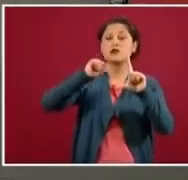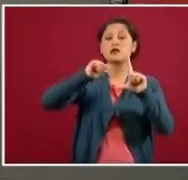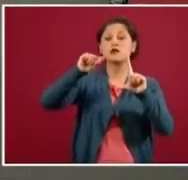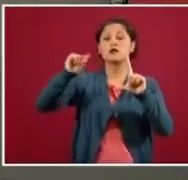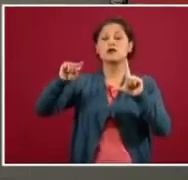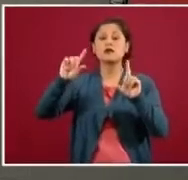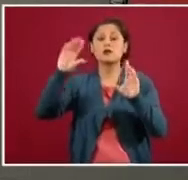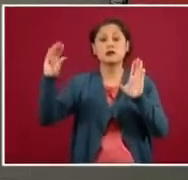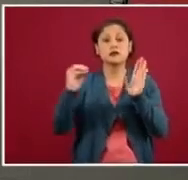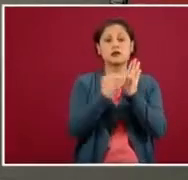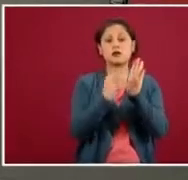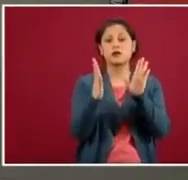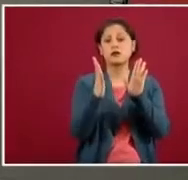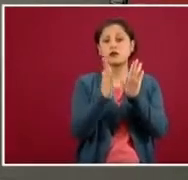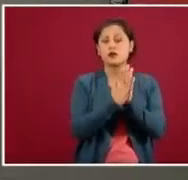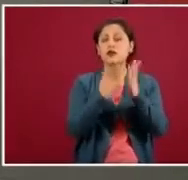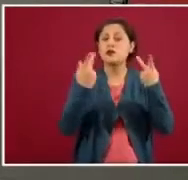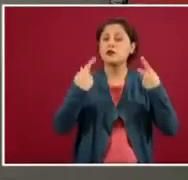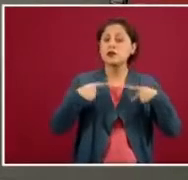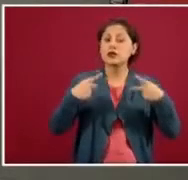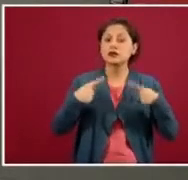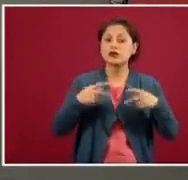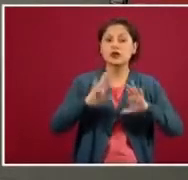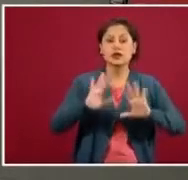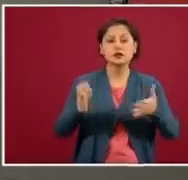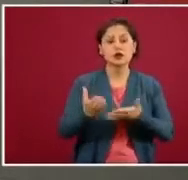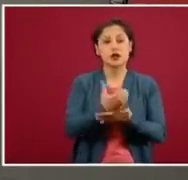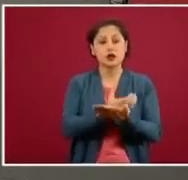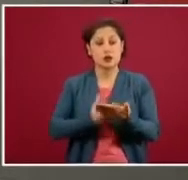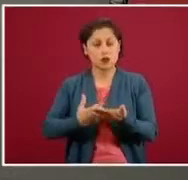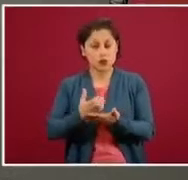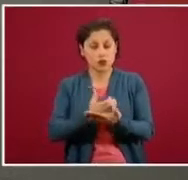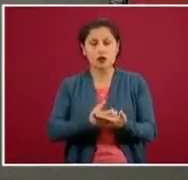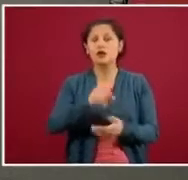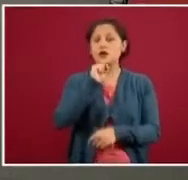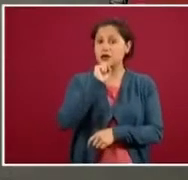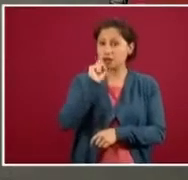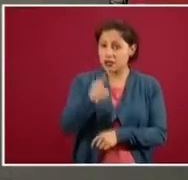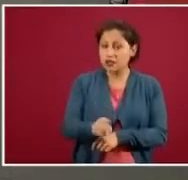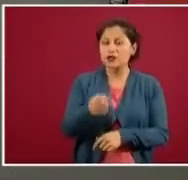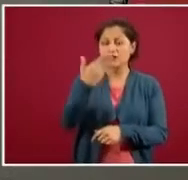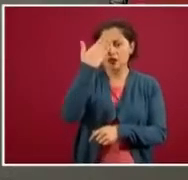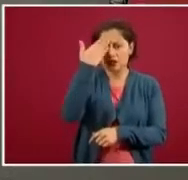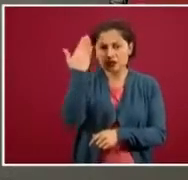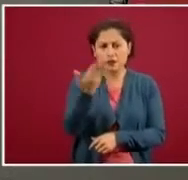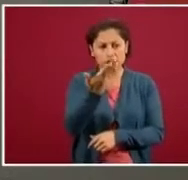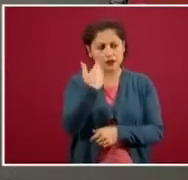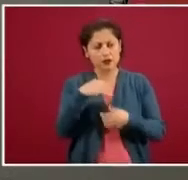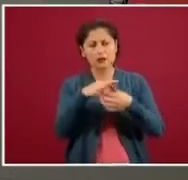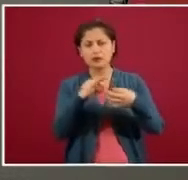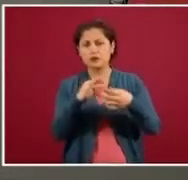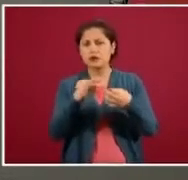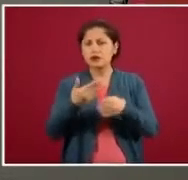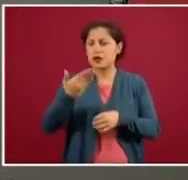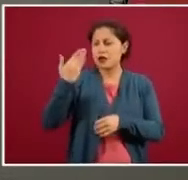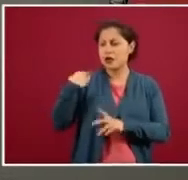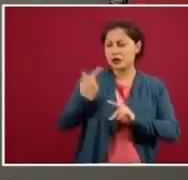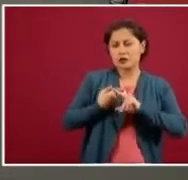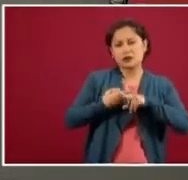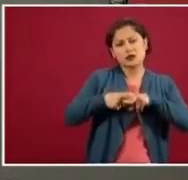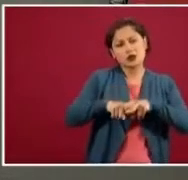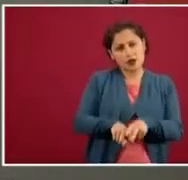considerar la información de los recuperados y cuál es su situación con la que entraron, para también fomentar hábitos saludables. Con